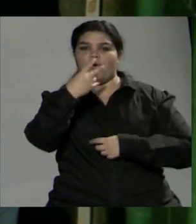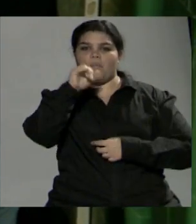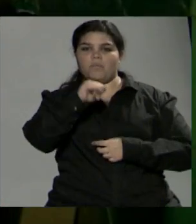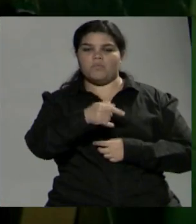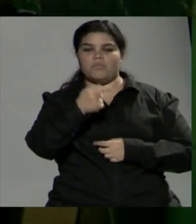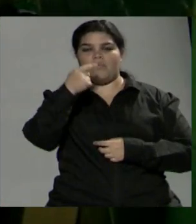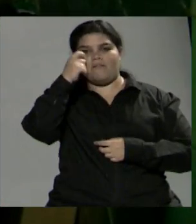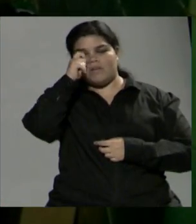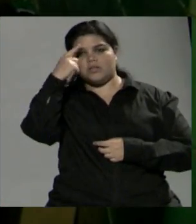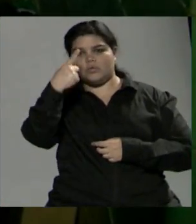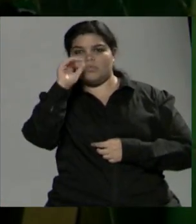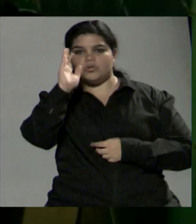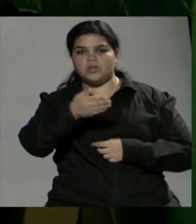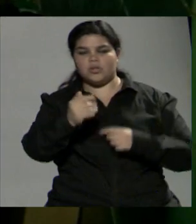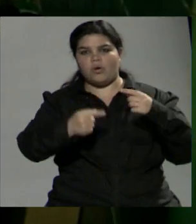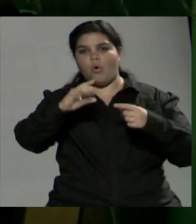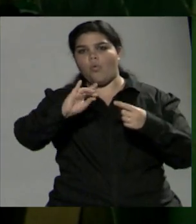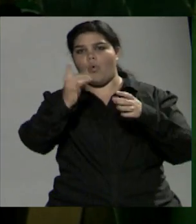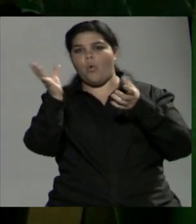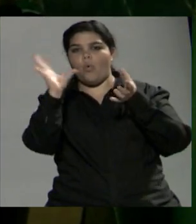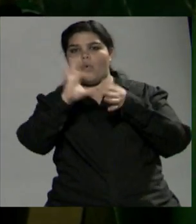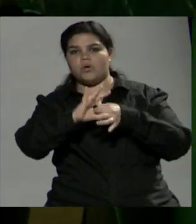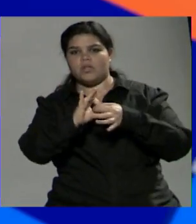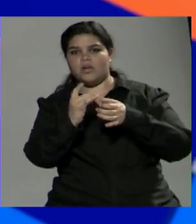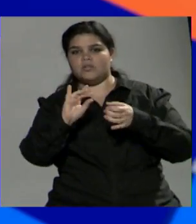2.21% de los votos a Unidad Ciudadana.